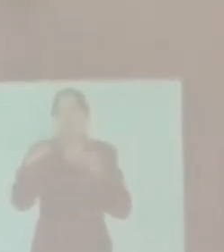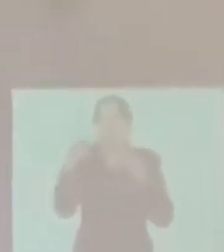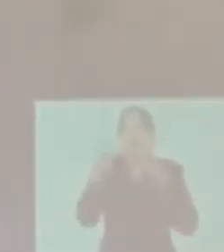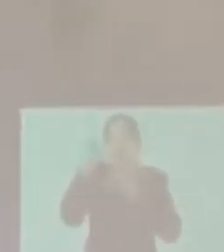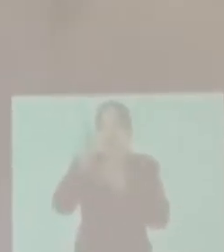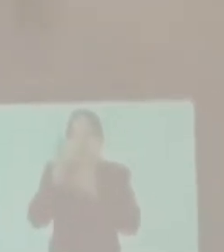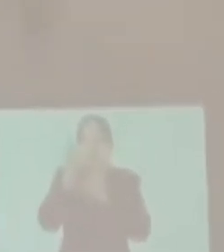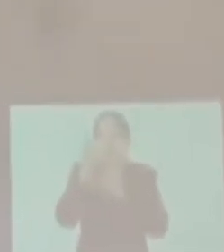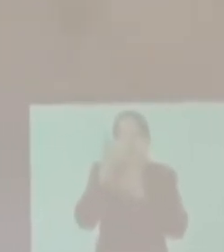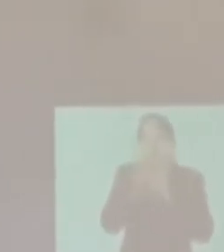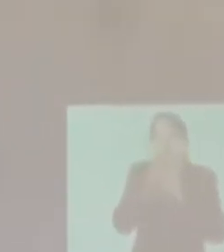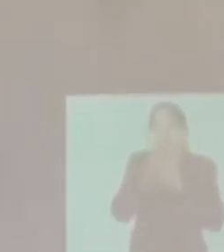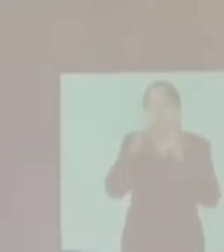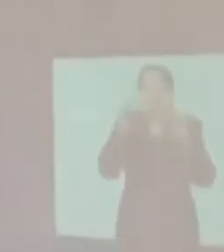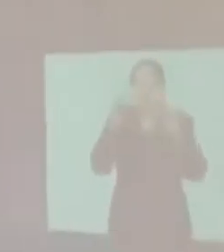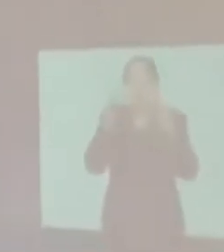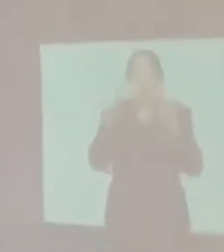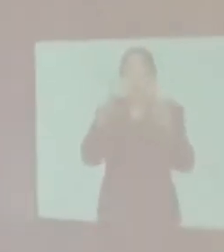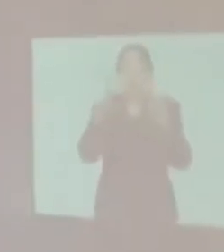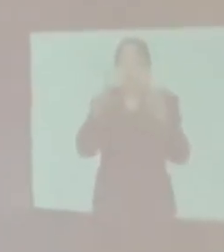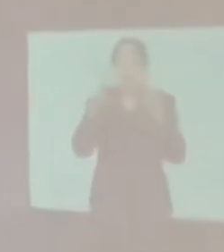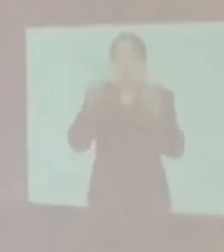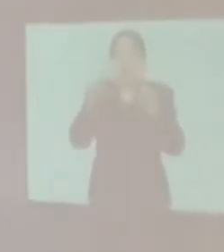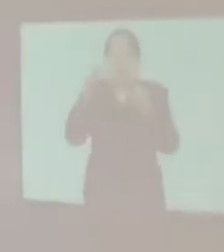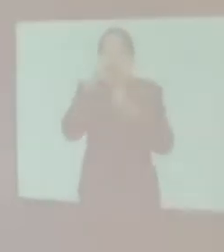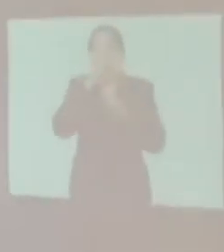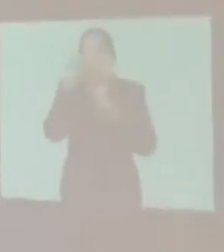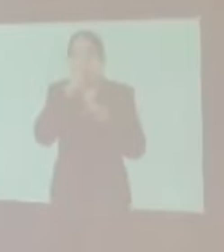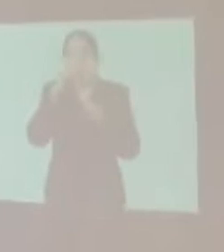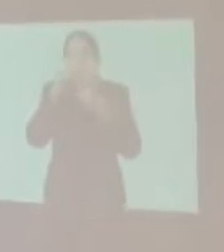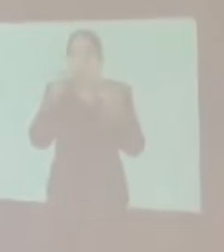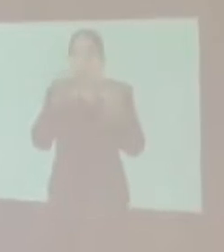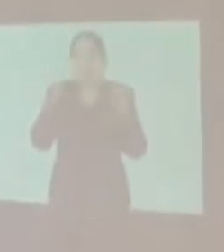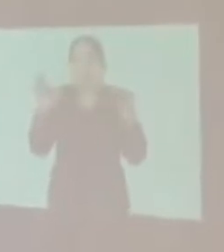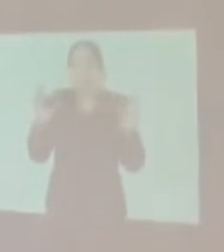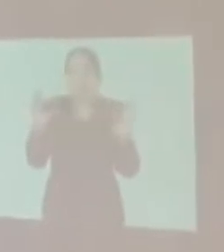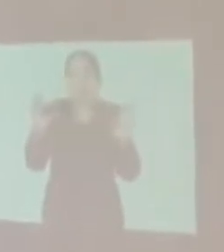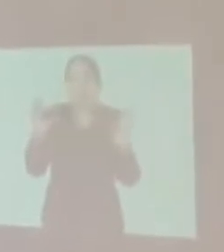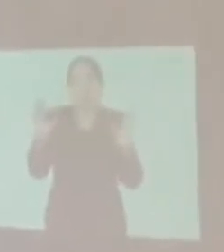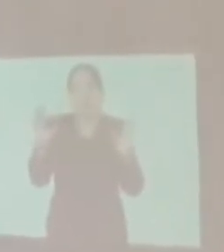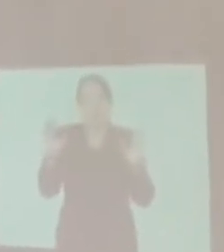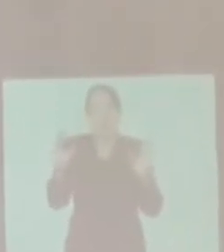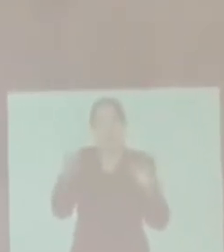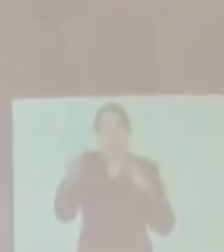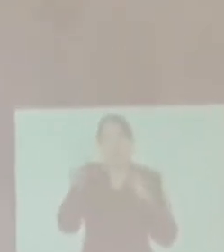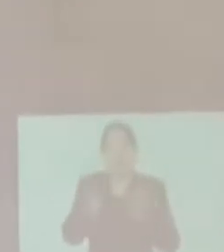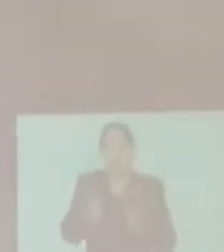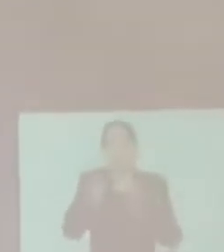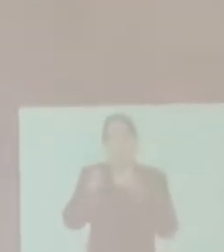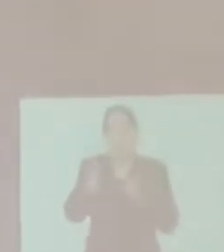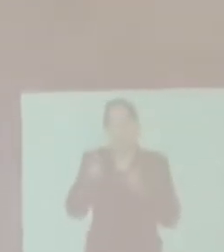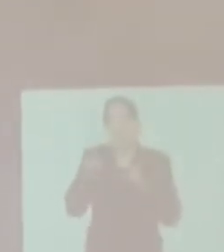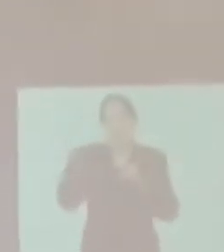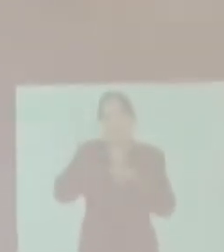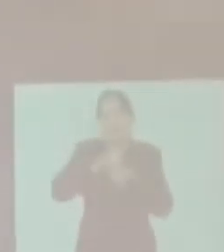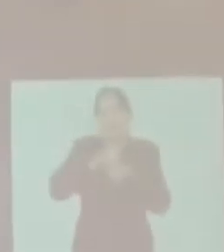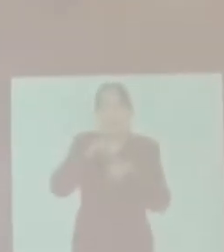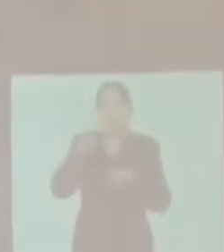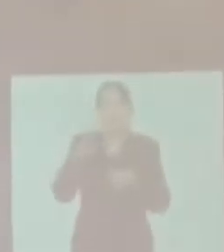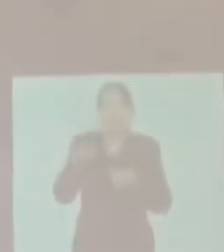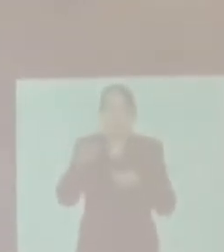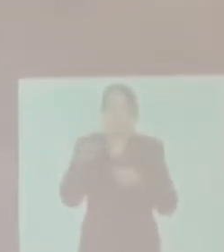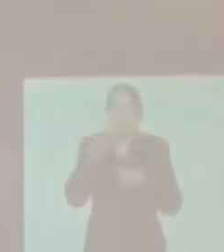tarjeta de movilidad, que tiene, por cierto, un software abierto, no dependemos de ninguna empresa, integrada, que ayuda a disminuir el